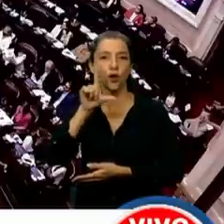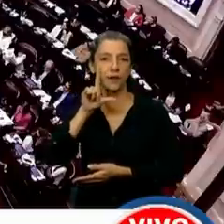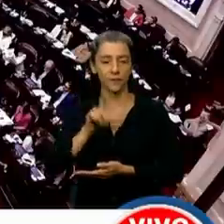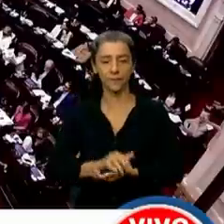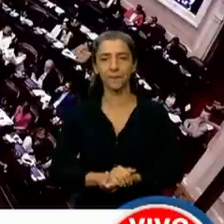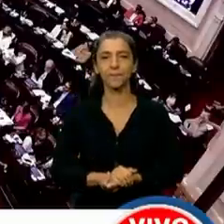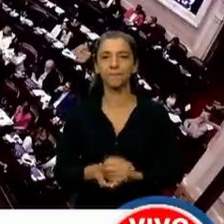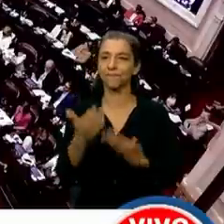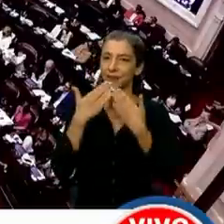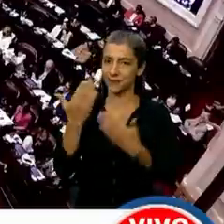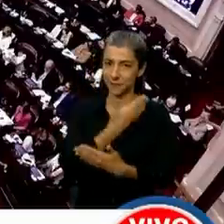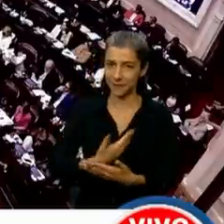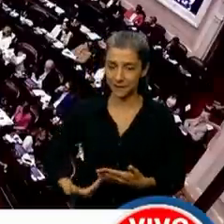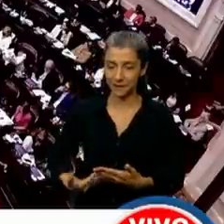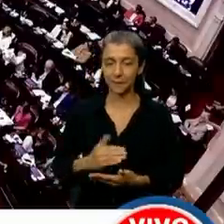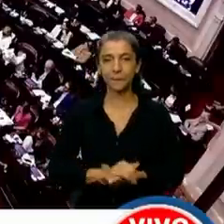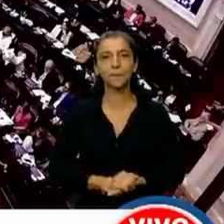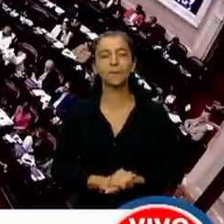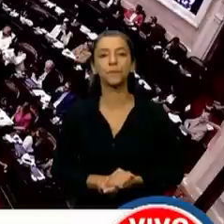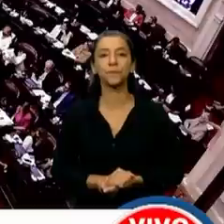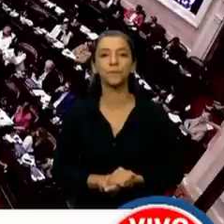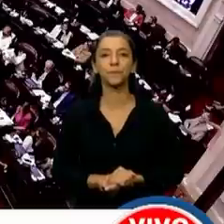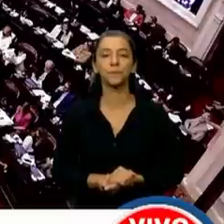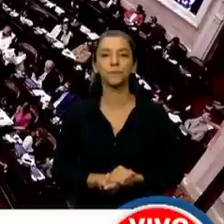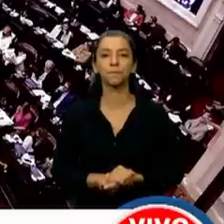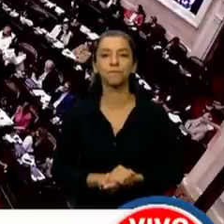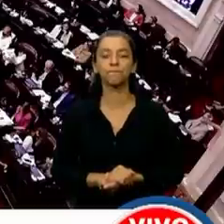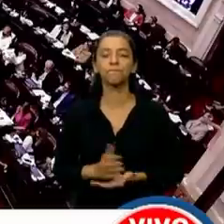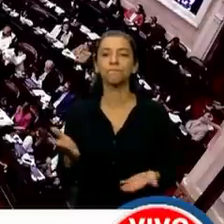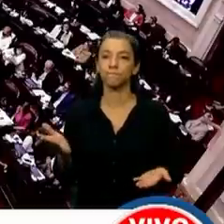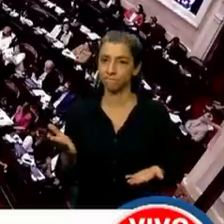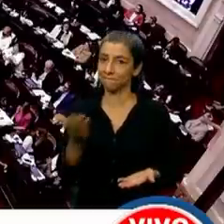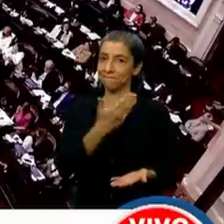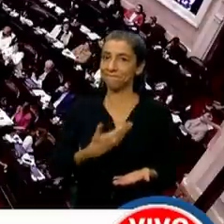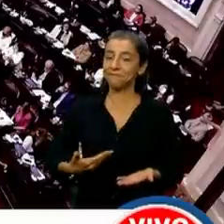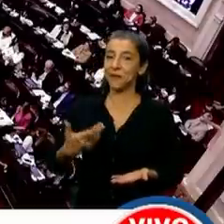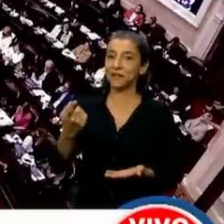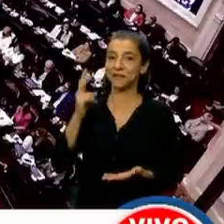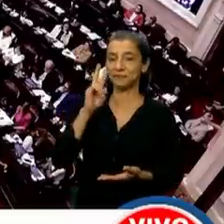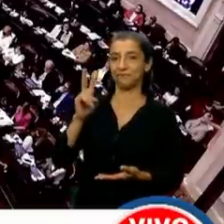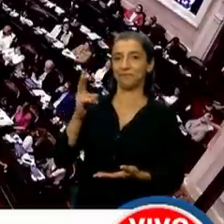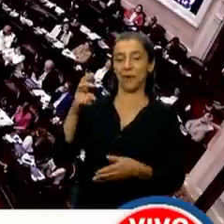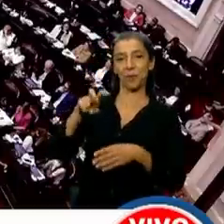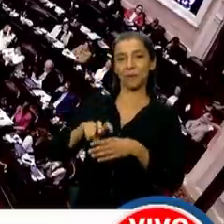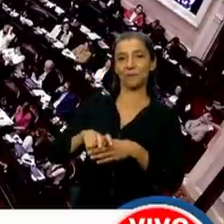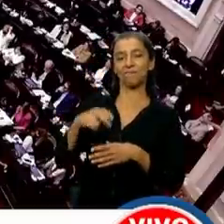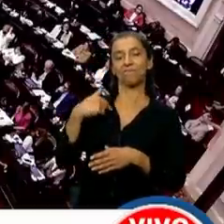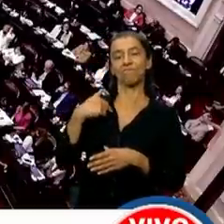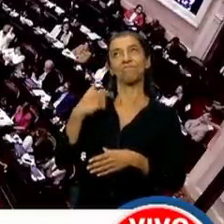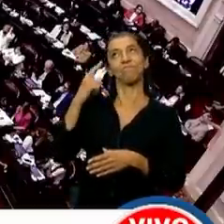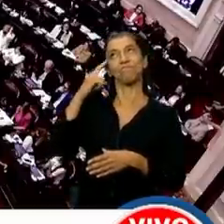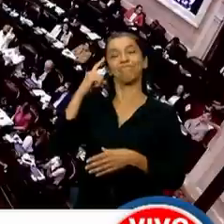gracias señor presidente su presencia en ese estrado me trae algunos recuerdos